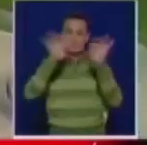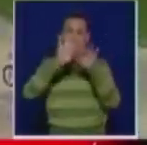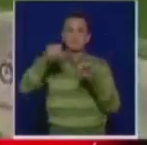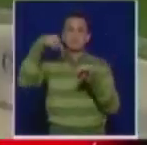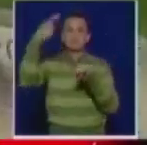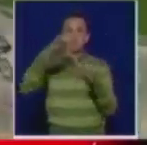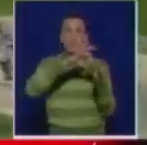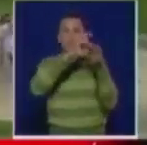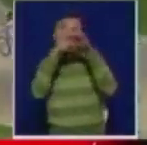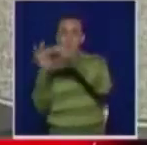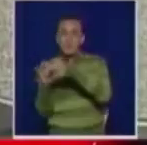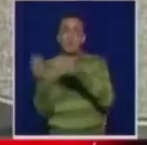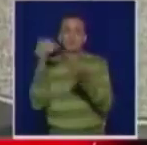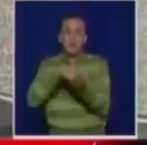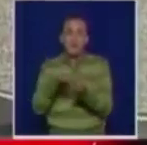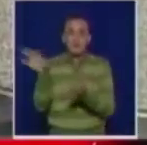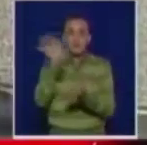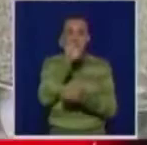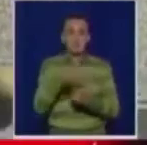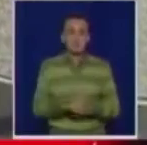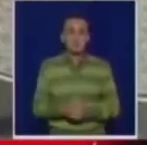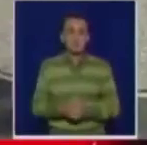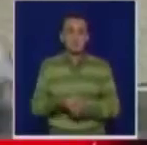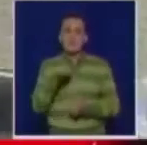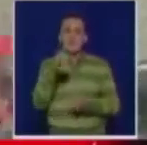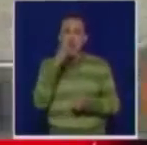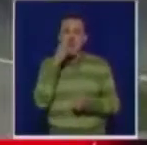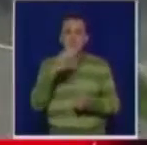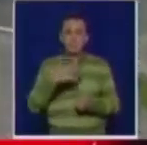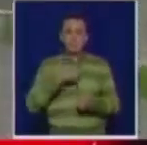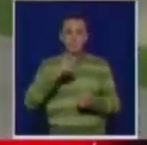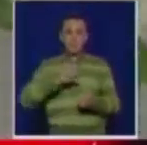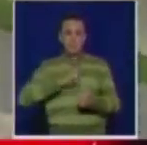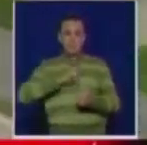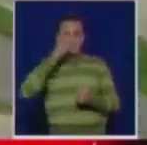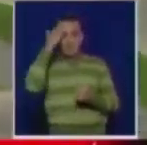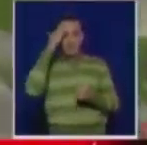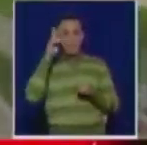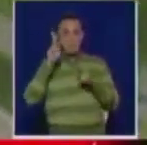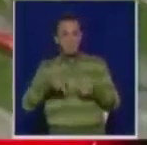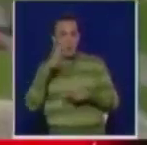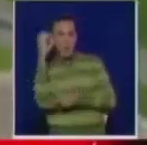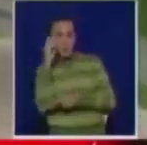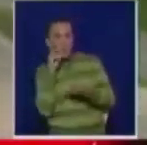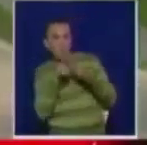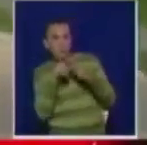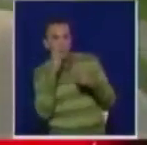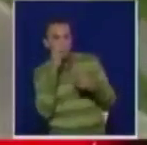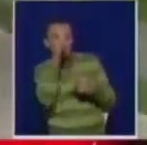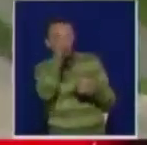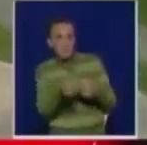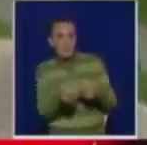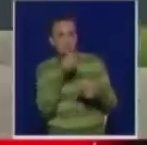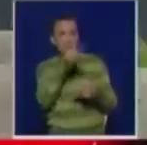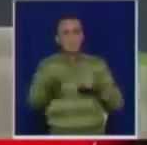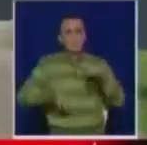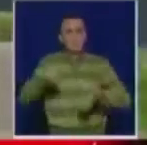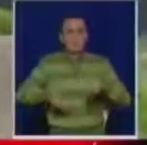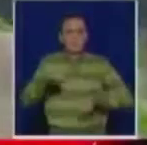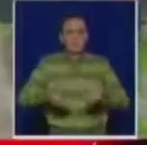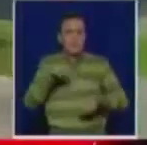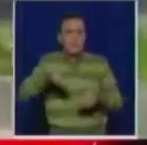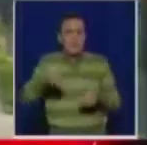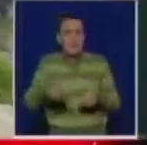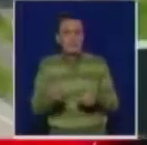Juegos Olímpicos. La medalla olímpica le ayudó para acercarse más a la gente en el país y conocer de cerca cómo este deporte de adrenalina y velocidad